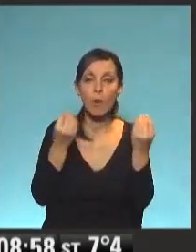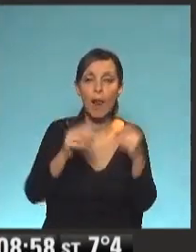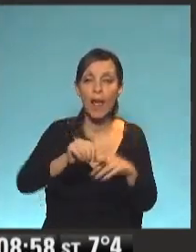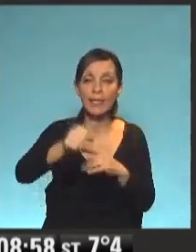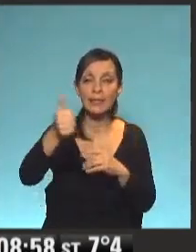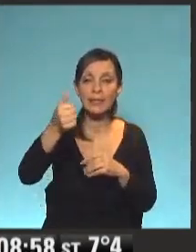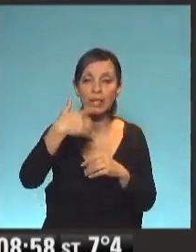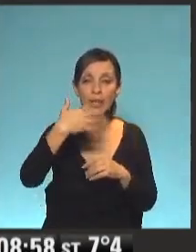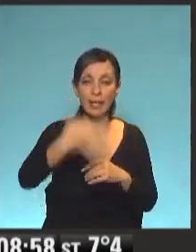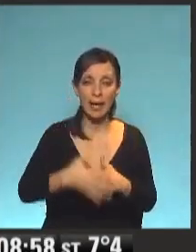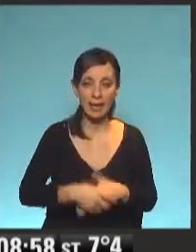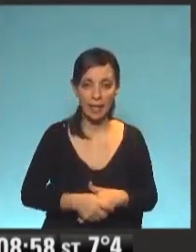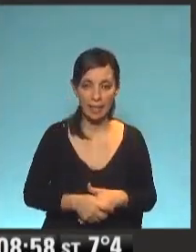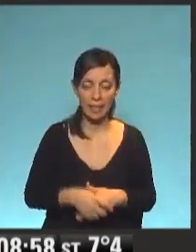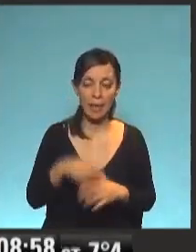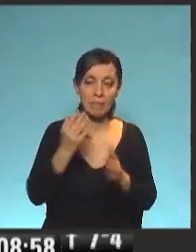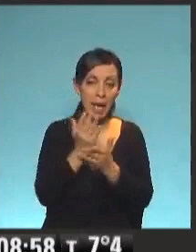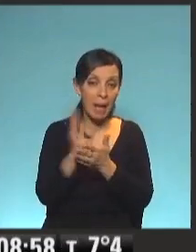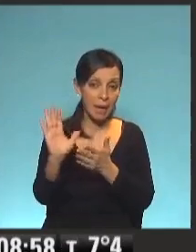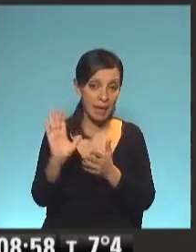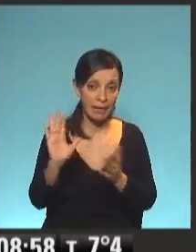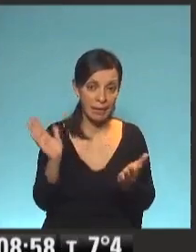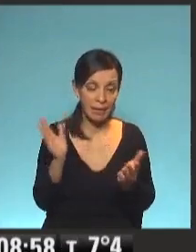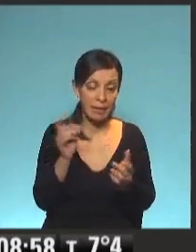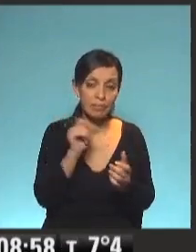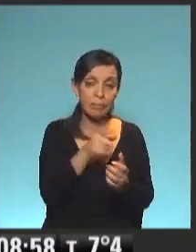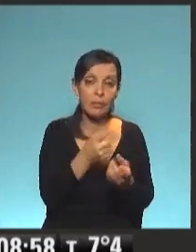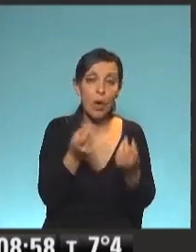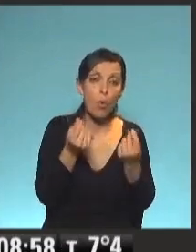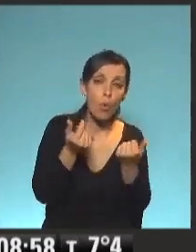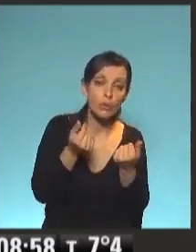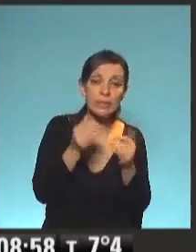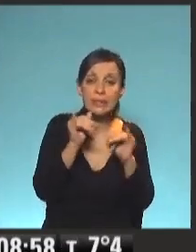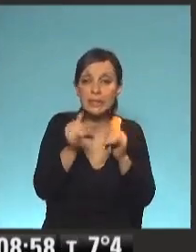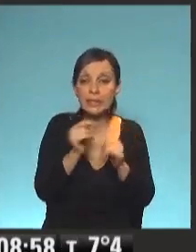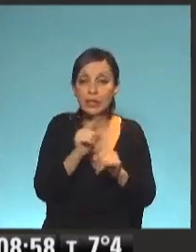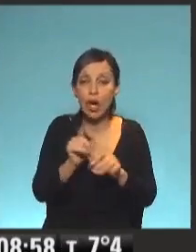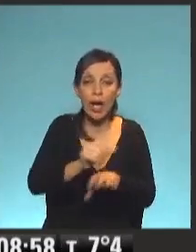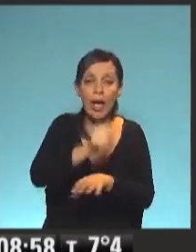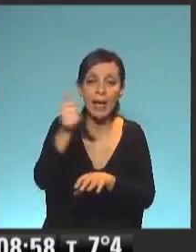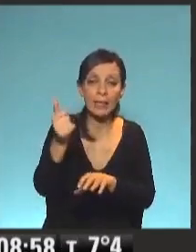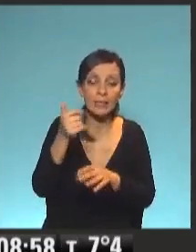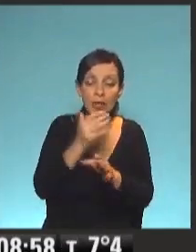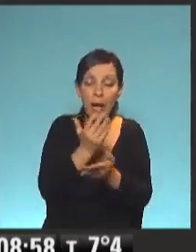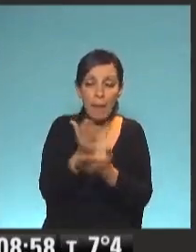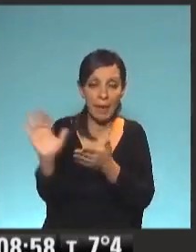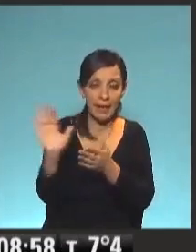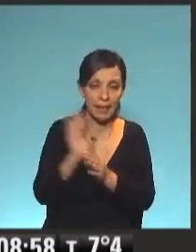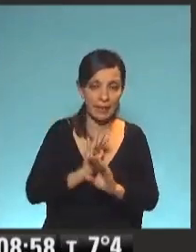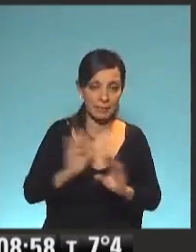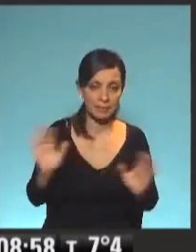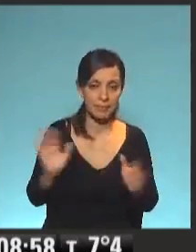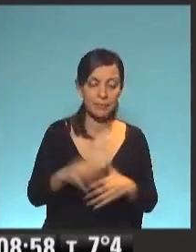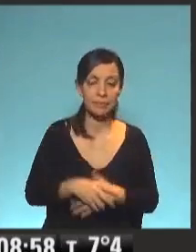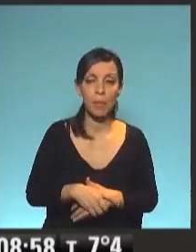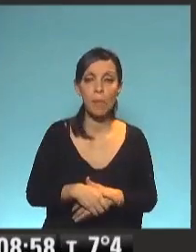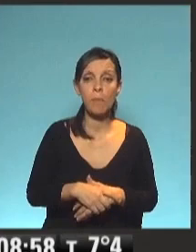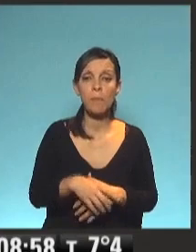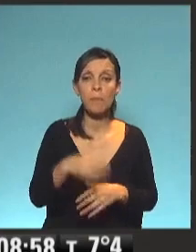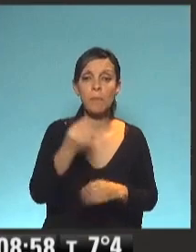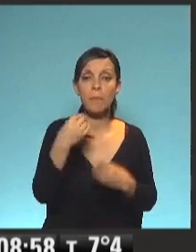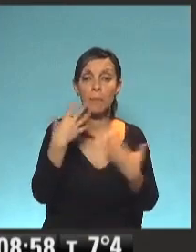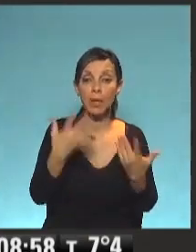vida real, digamos, más allá de su utilidad o, digamos, o su éxito teórico. Entonces, digamos, el hacer